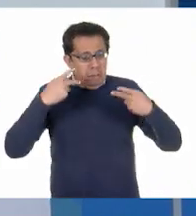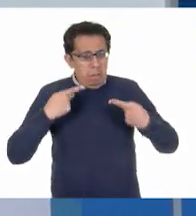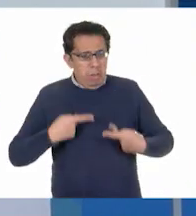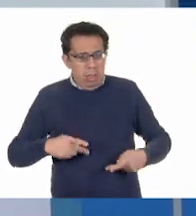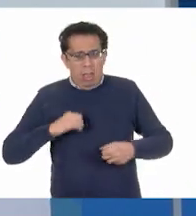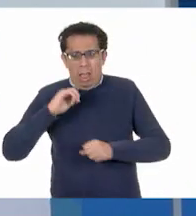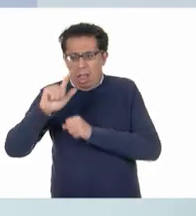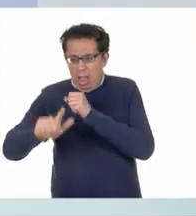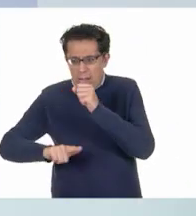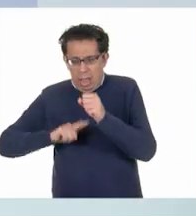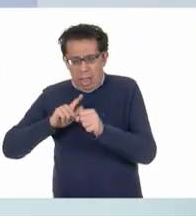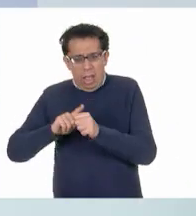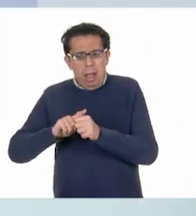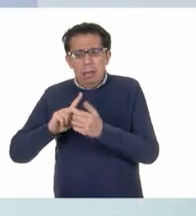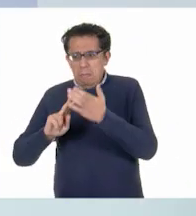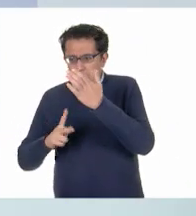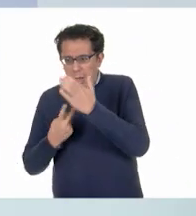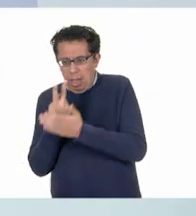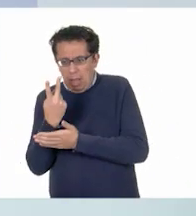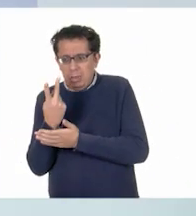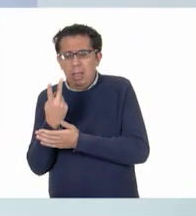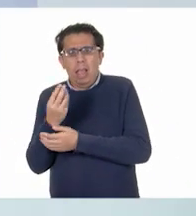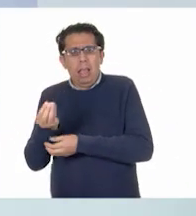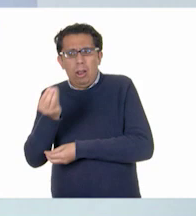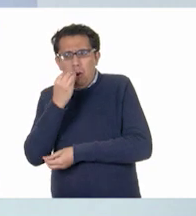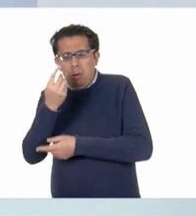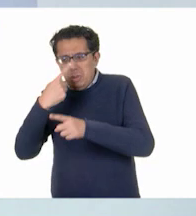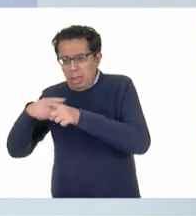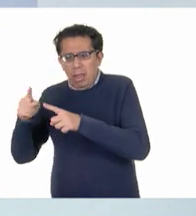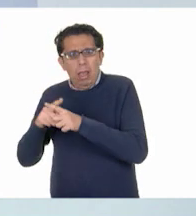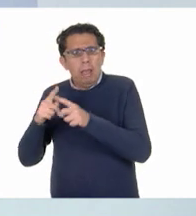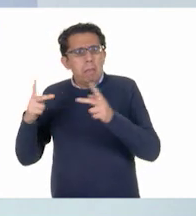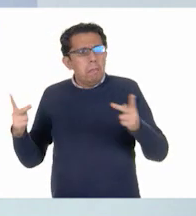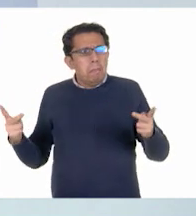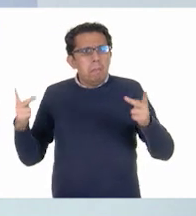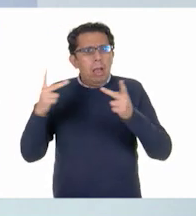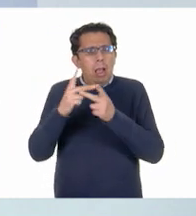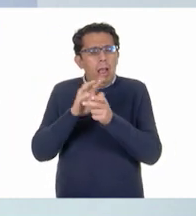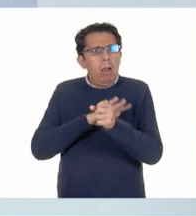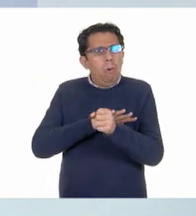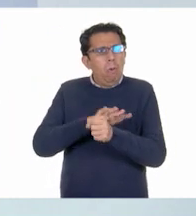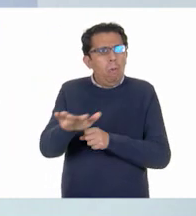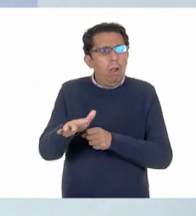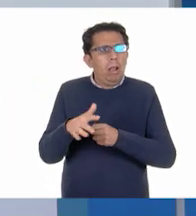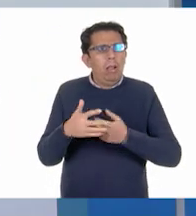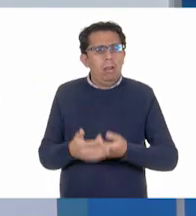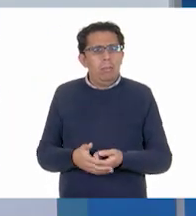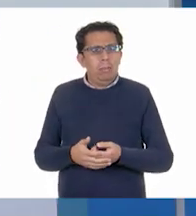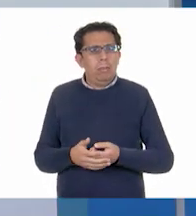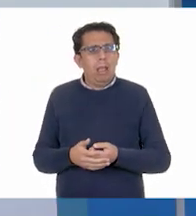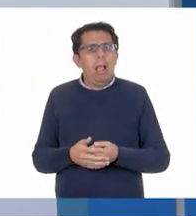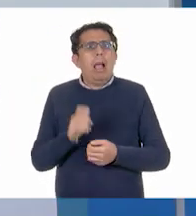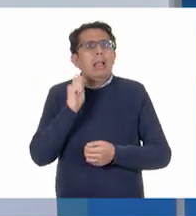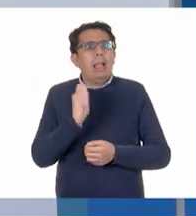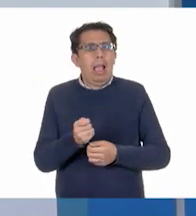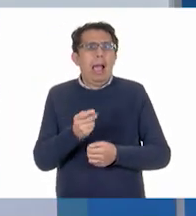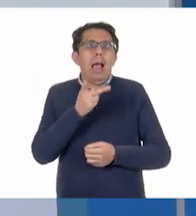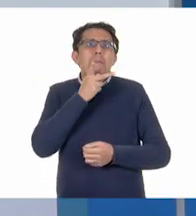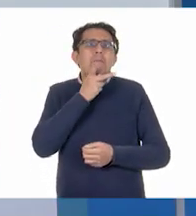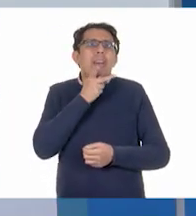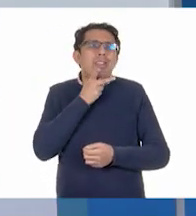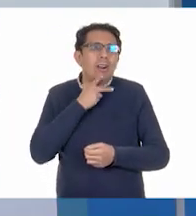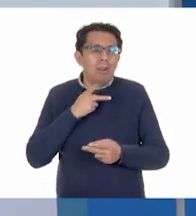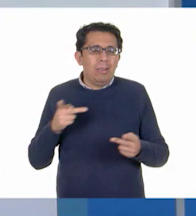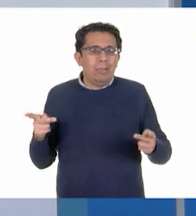los animales, las plantas, los alimentos que consumimos? El petróleo. ¿En qué momento surgió el petróleo? Mira, el